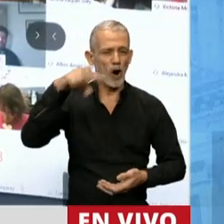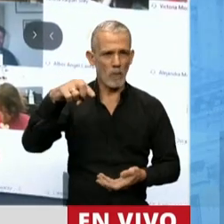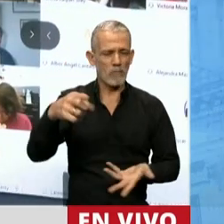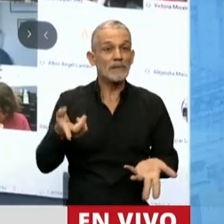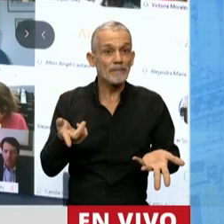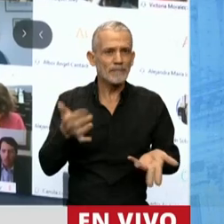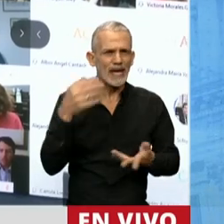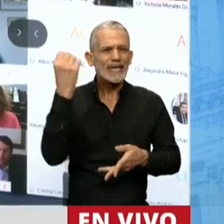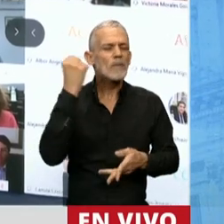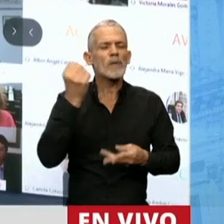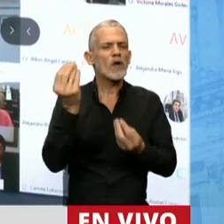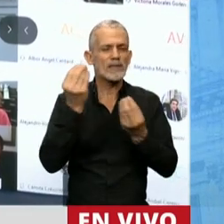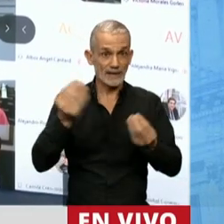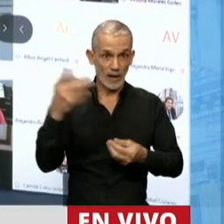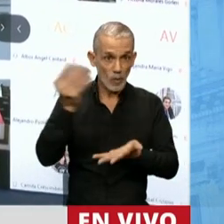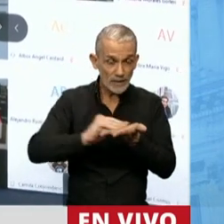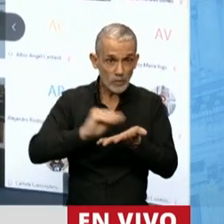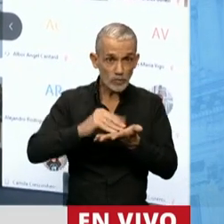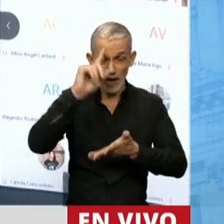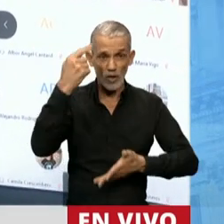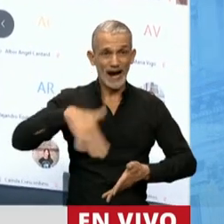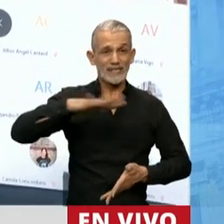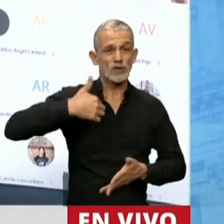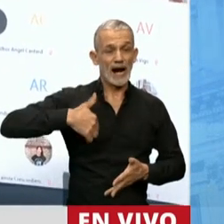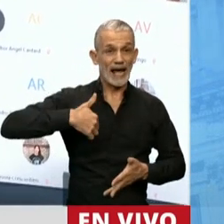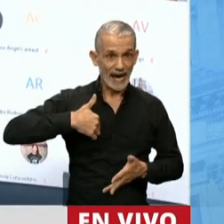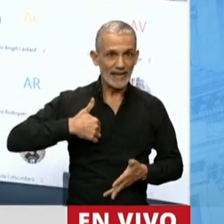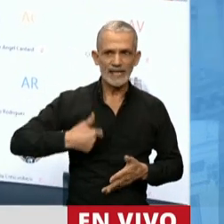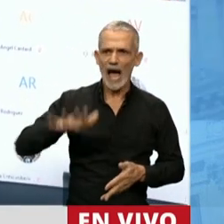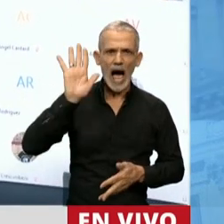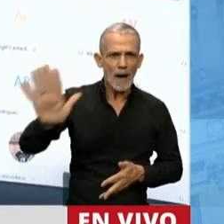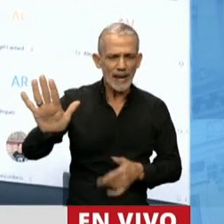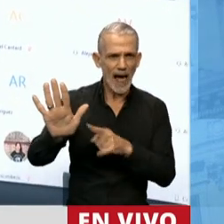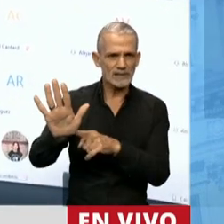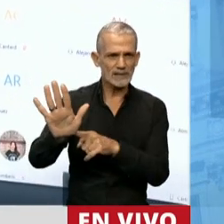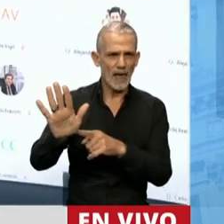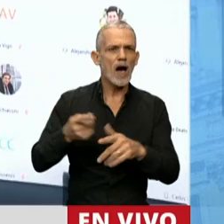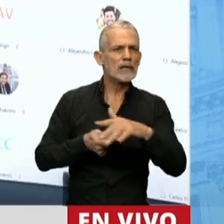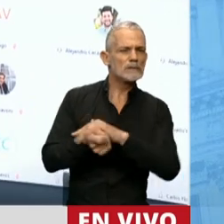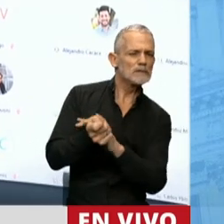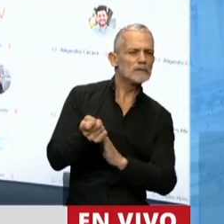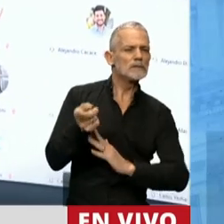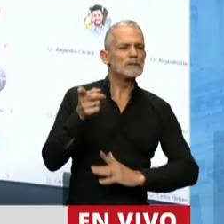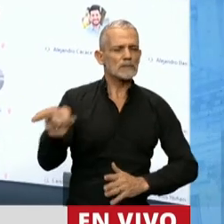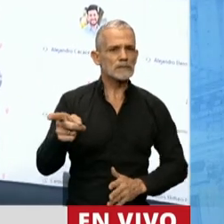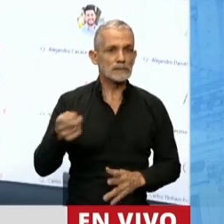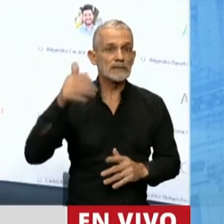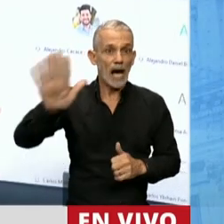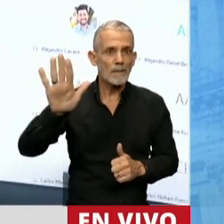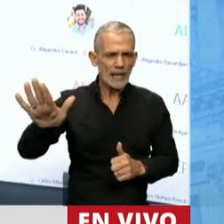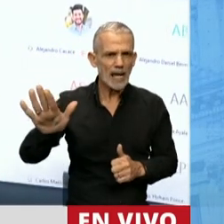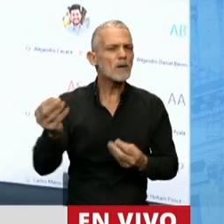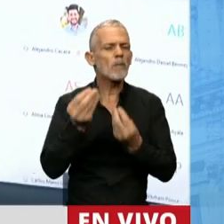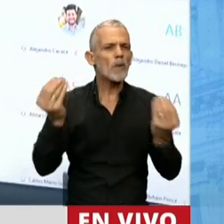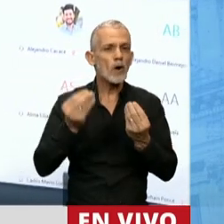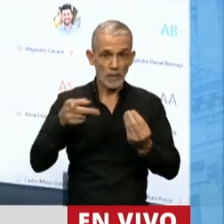Lo importante es que un diputado de la Nación Argentina ha sido agraviado, extorsionado y